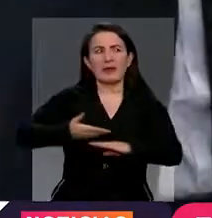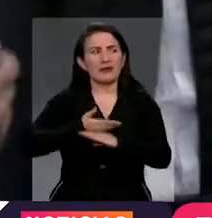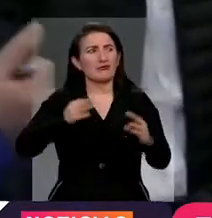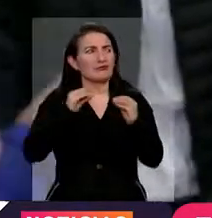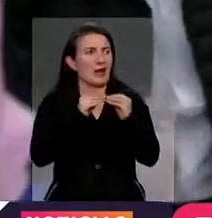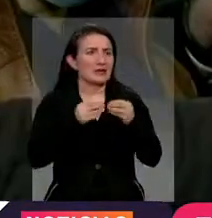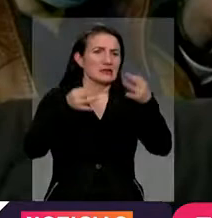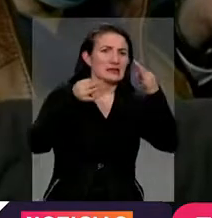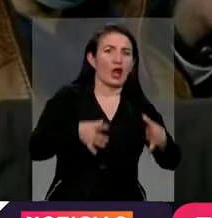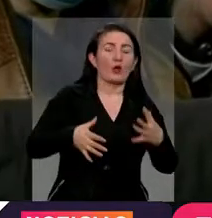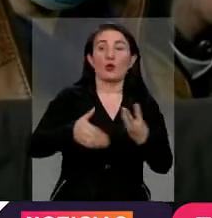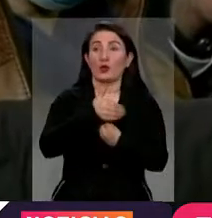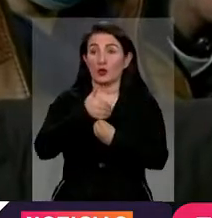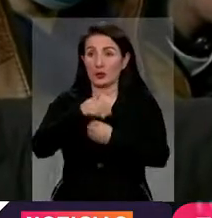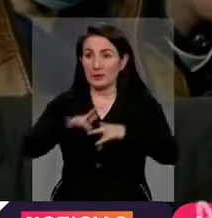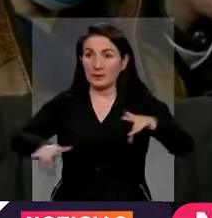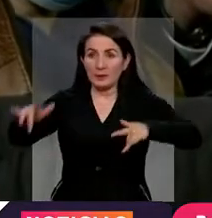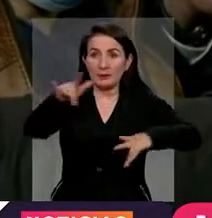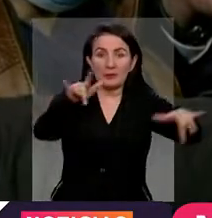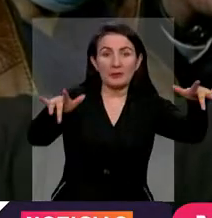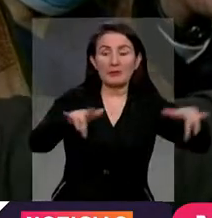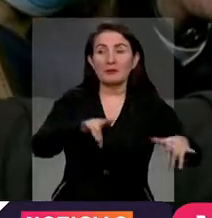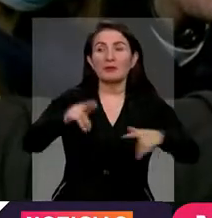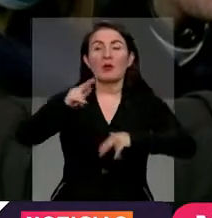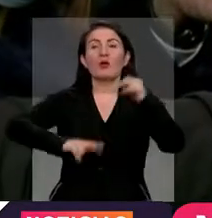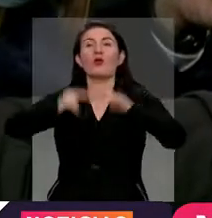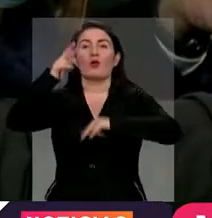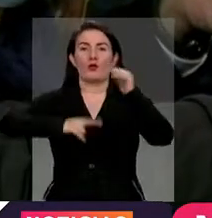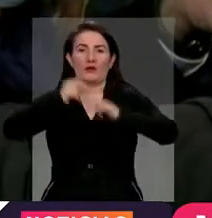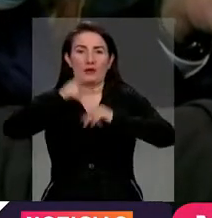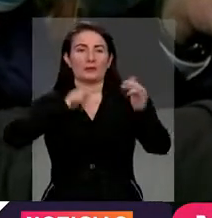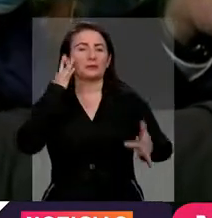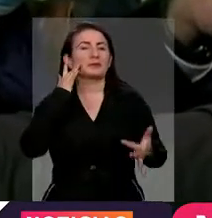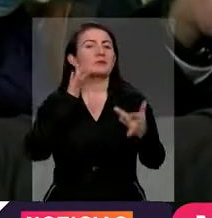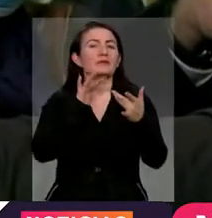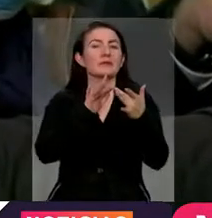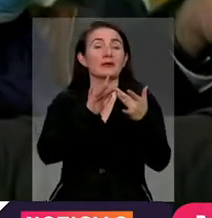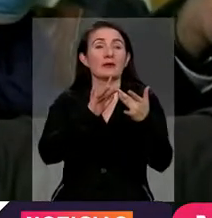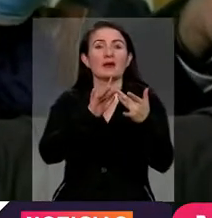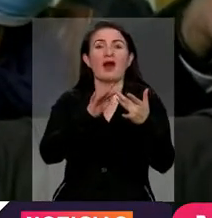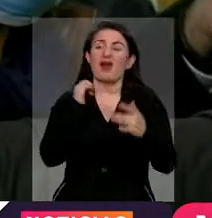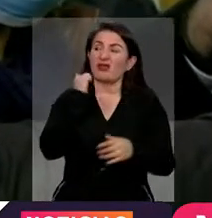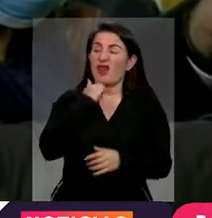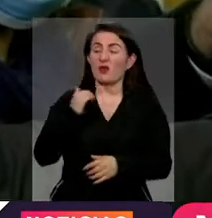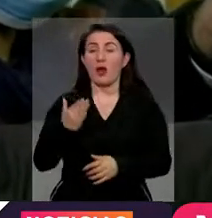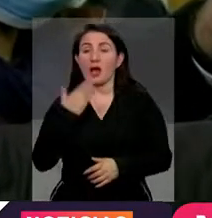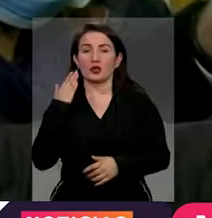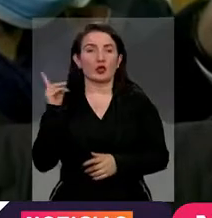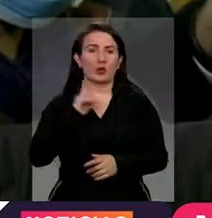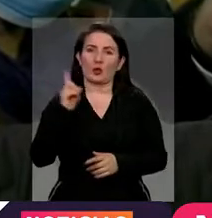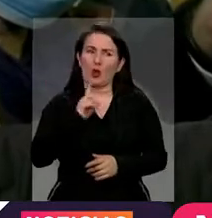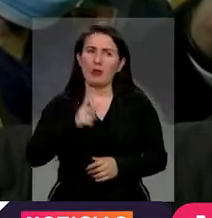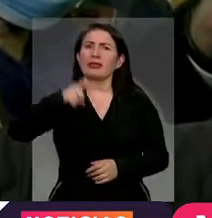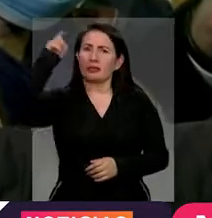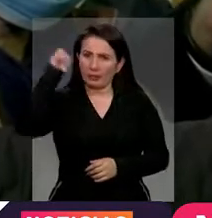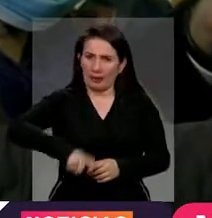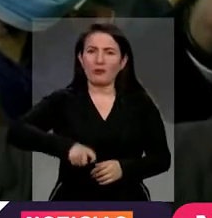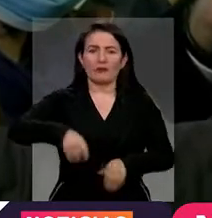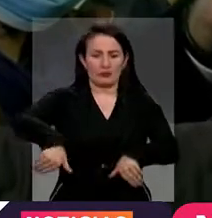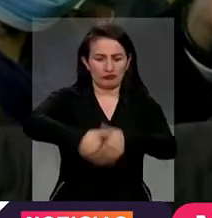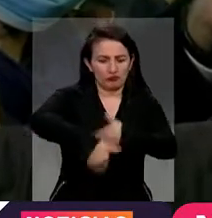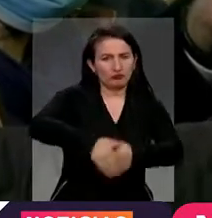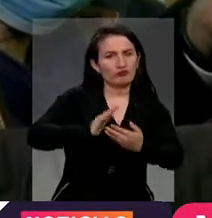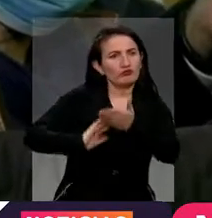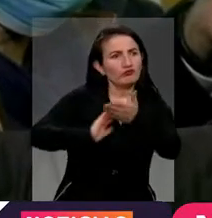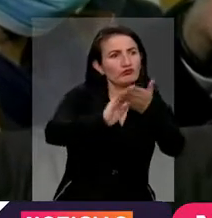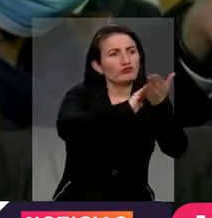más seguras. Los sitios donde se pedían las obras correspondían no a caprichos, sino a obras necesarias para